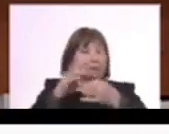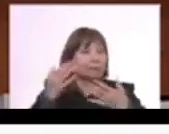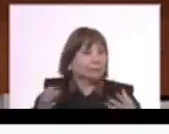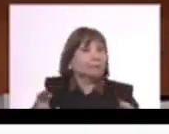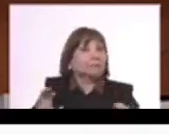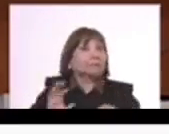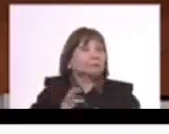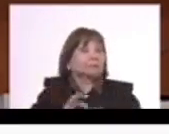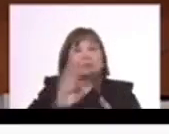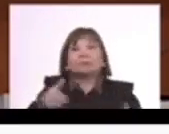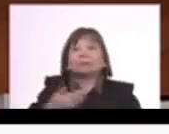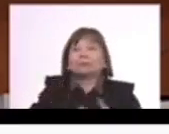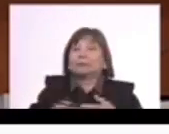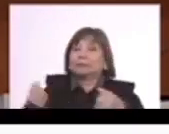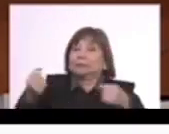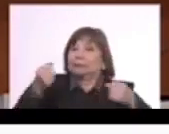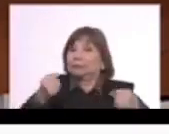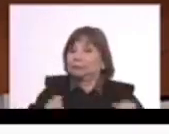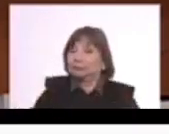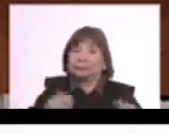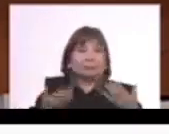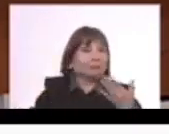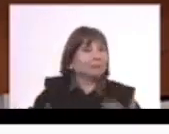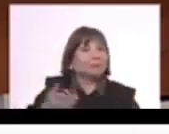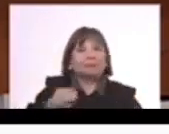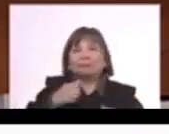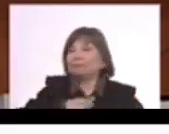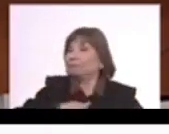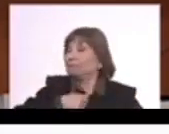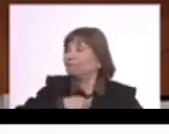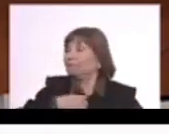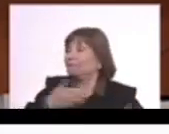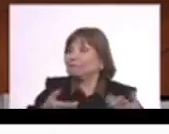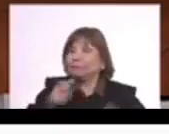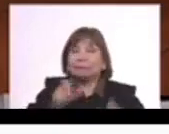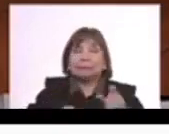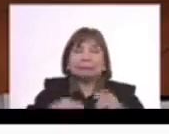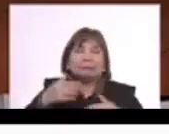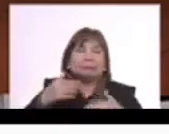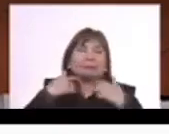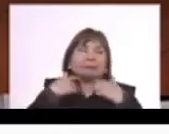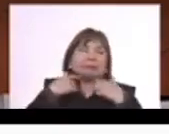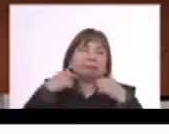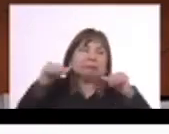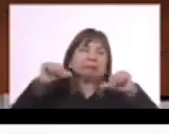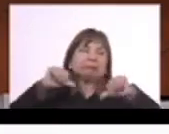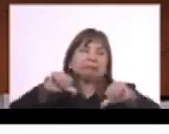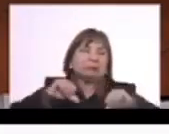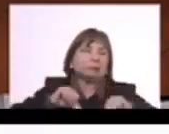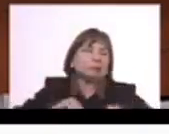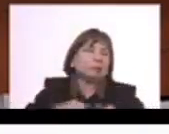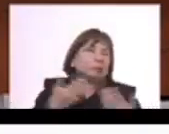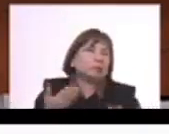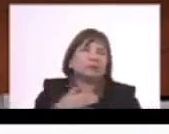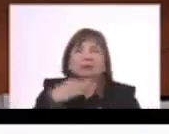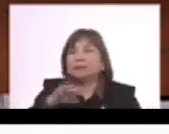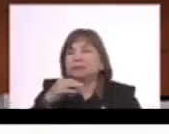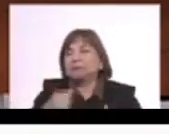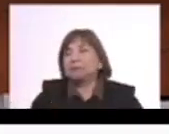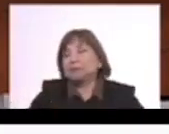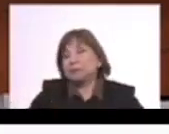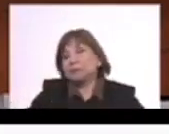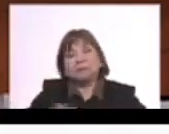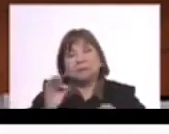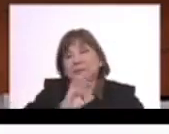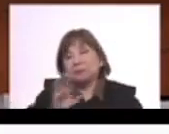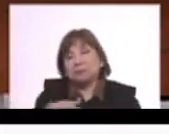porque unidos todos lo podremos. Lamentablemente a veces hay personas que a veces también nos defraudan. Y como todo en la vida, pues la vida no es